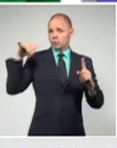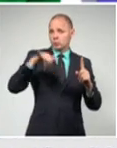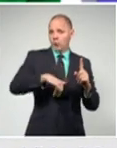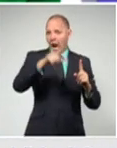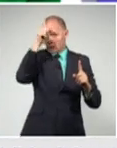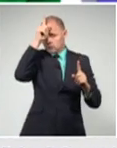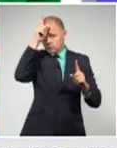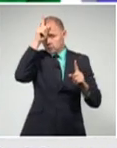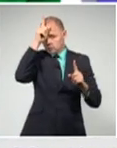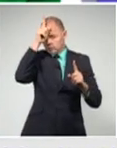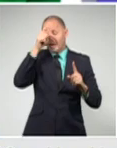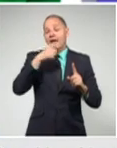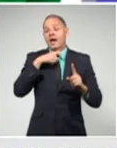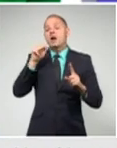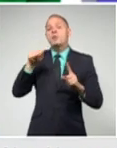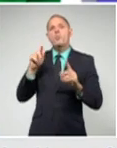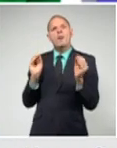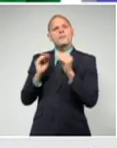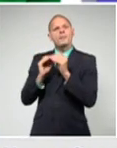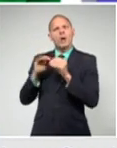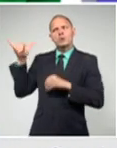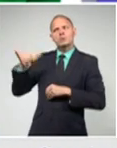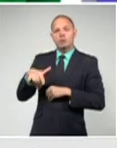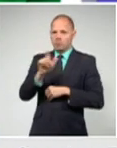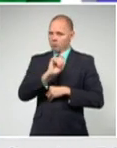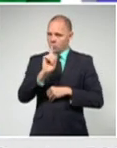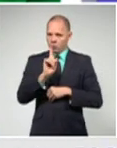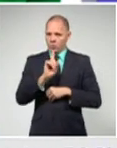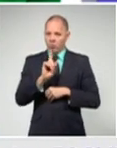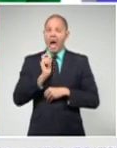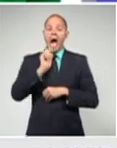transmisión autóctona del municipio de Plaza.